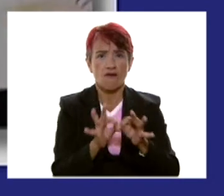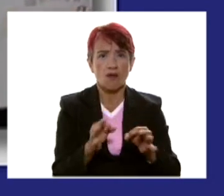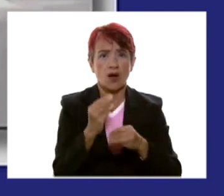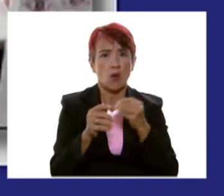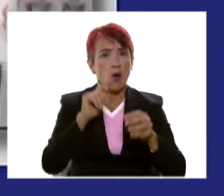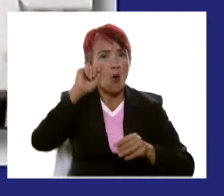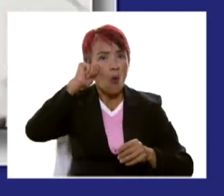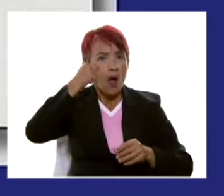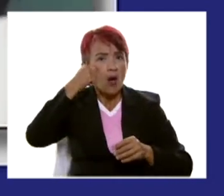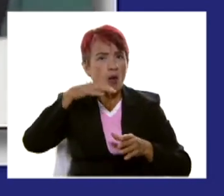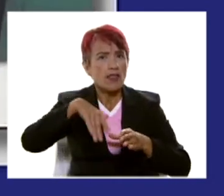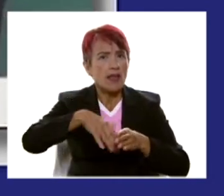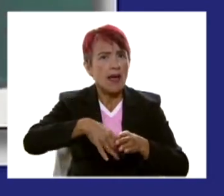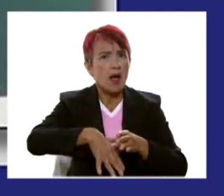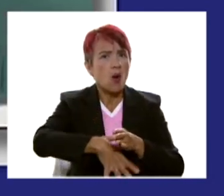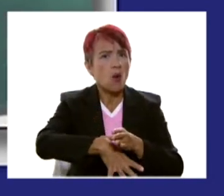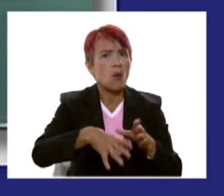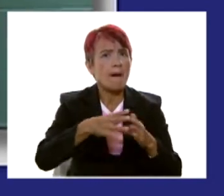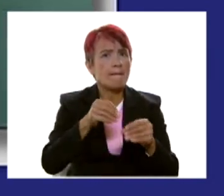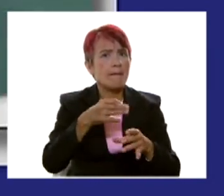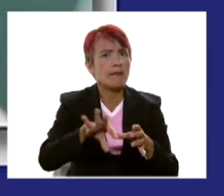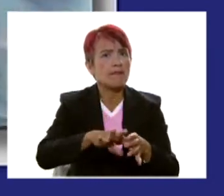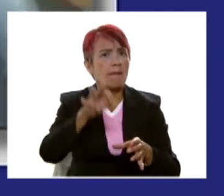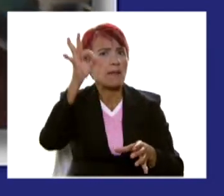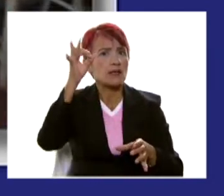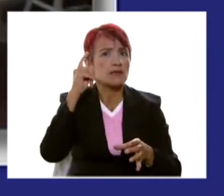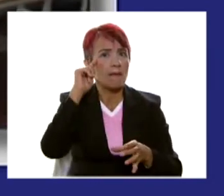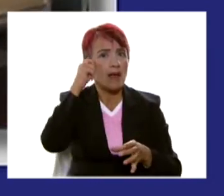matemáticas en ecuaciones en él.